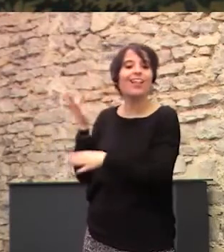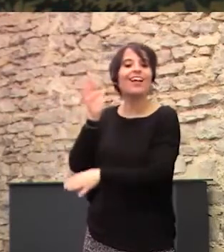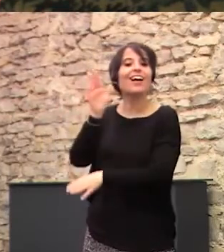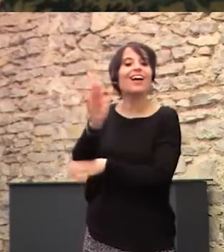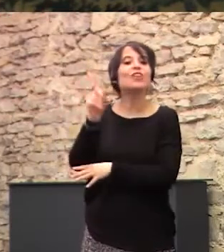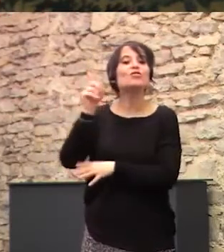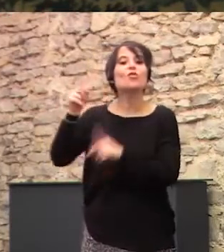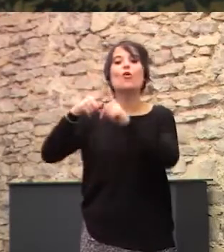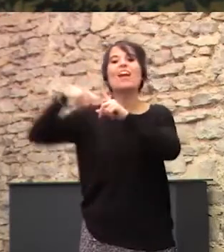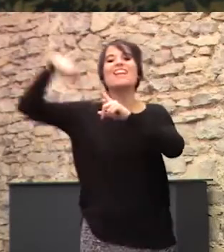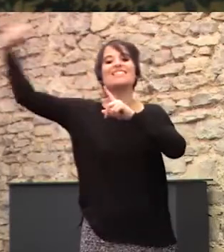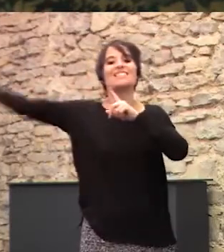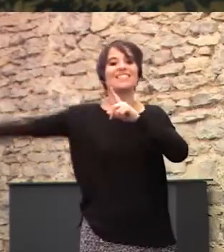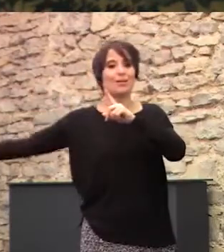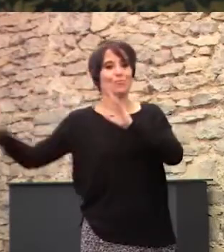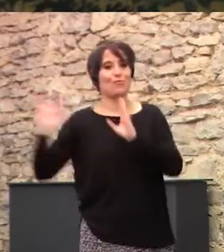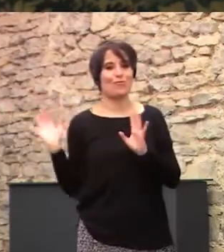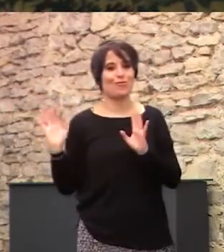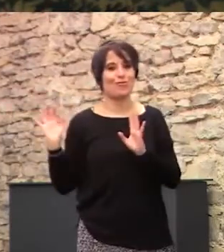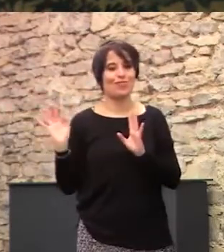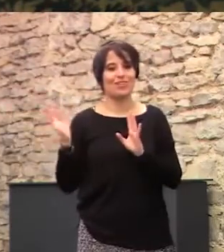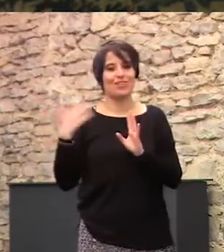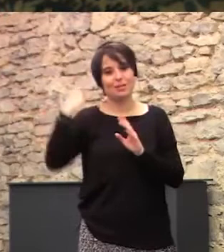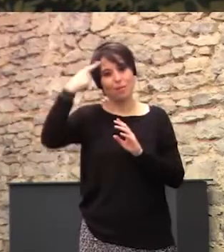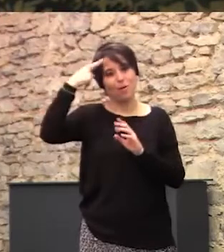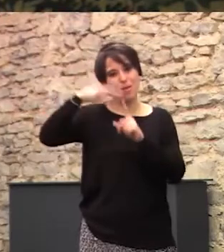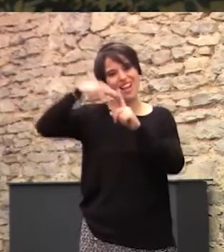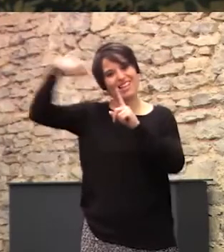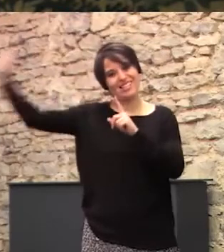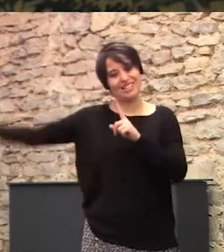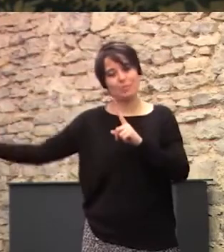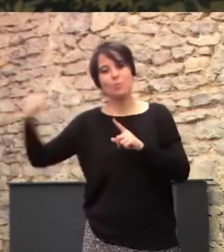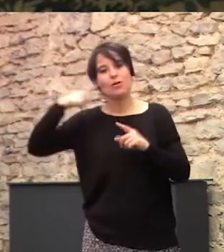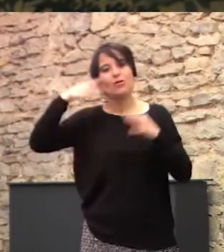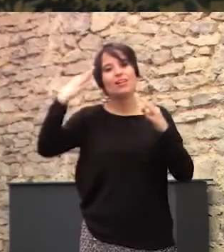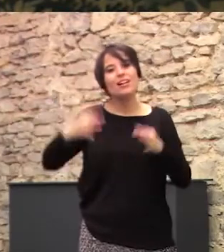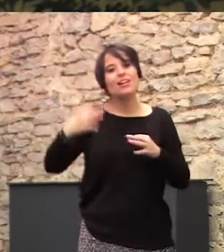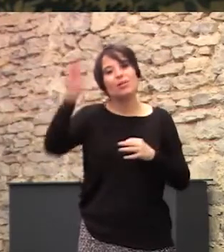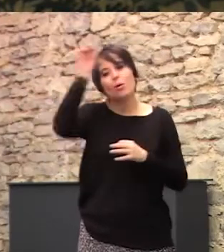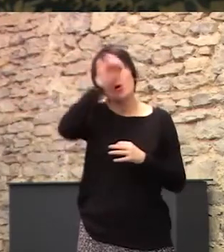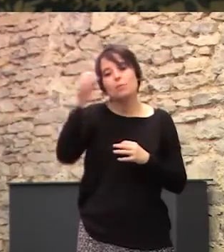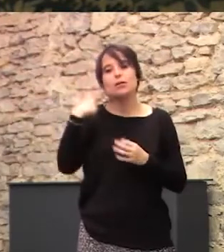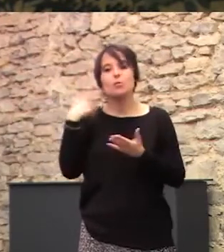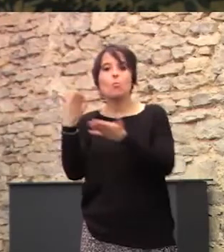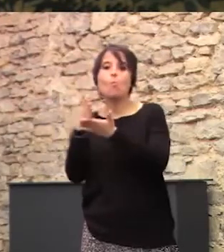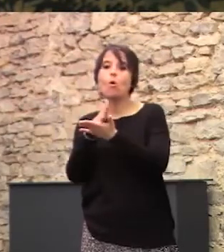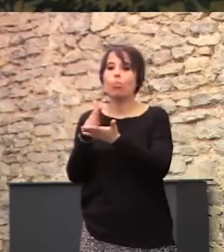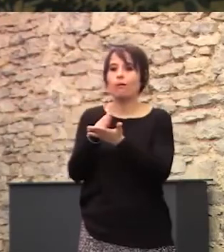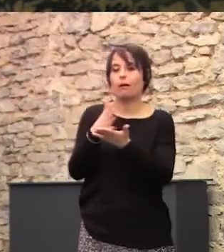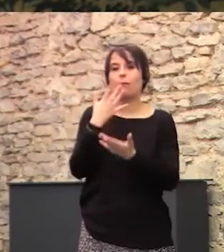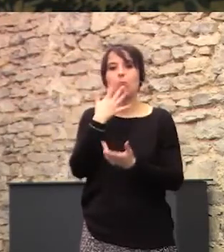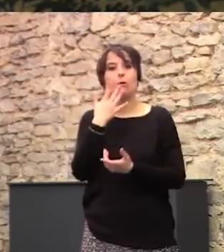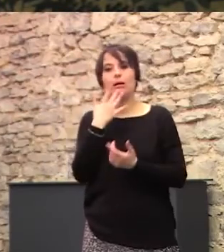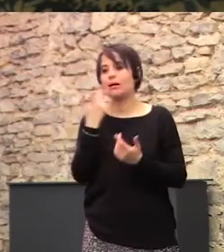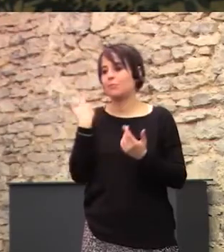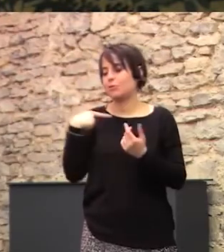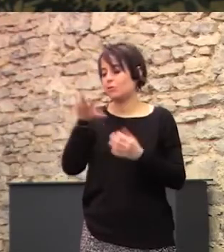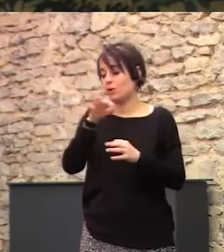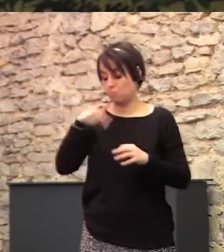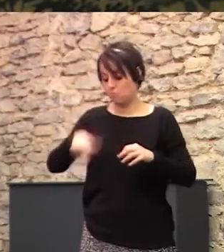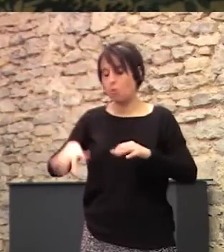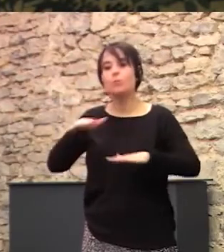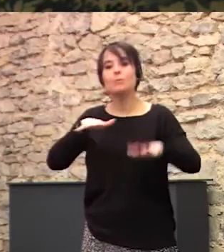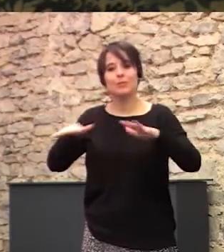posiciones extremistas y no se enseñan las posiciones que son más moderadas, como puede ser este